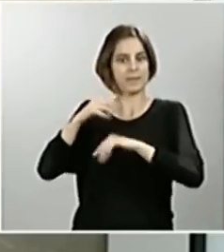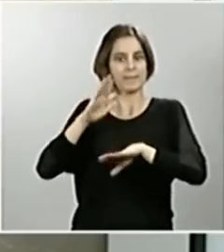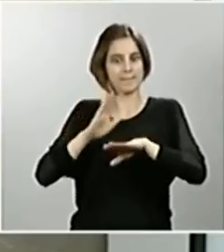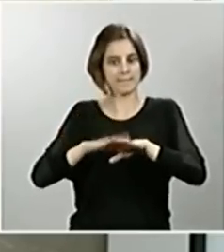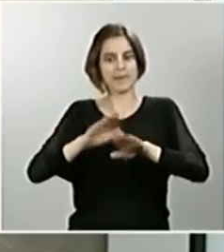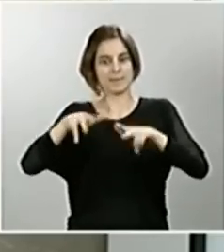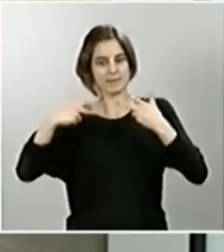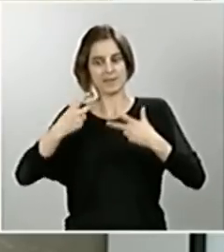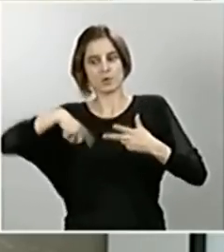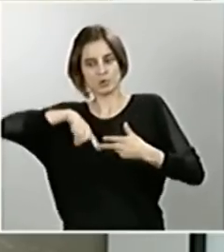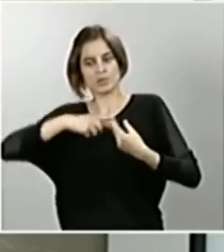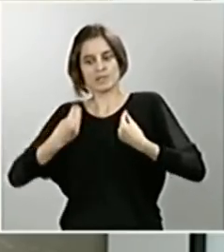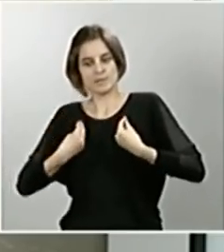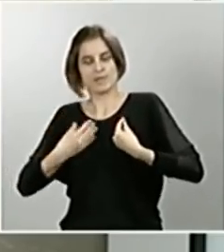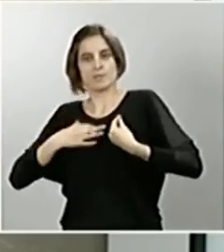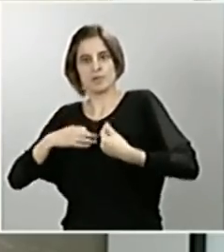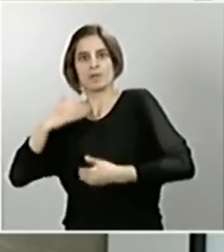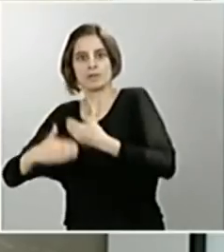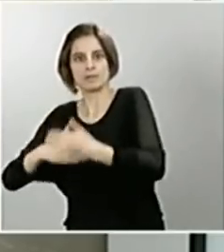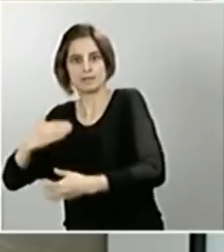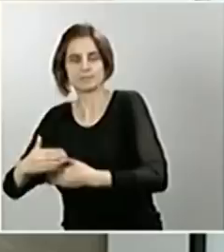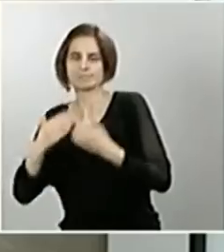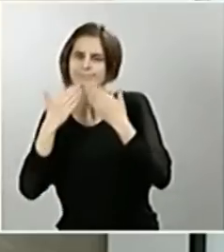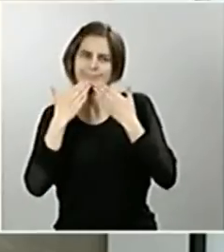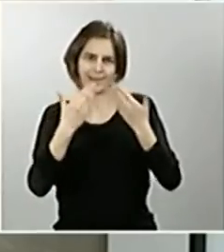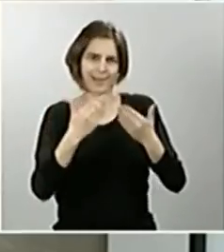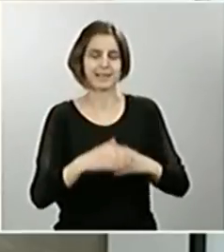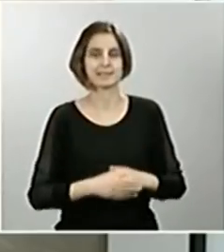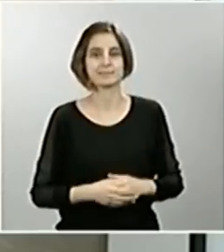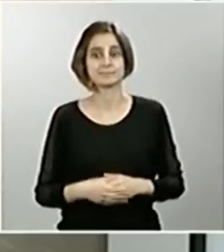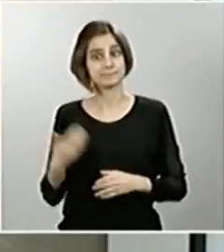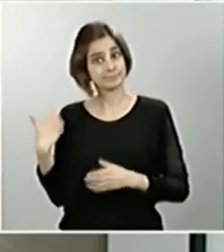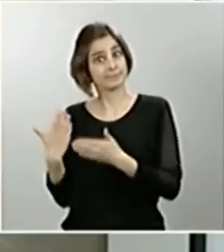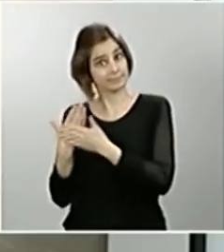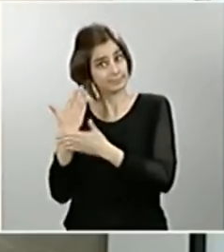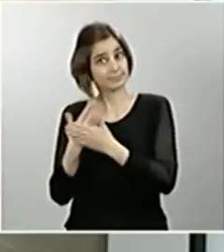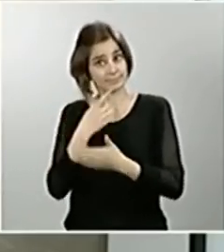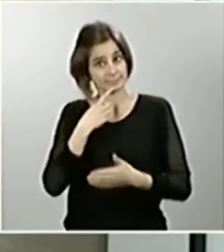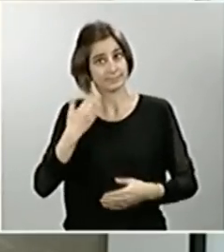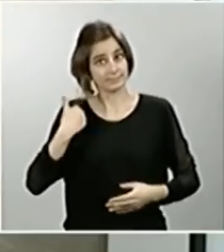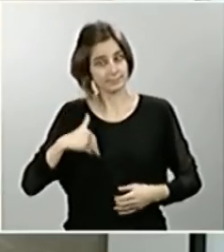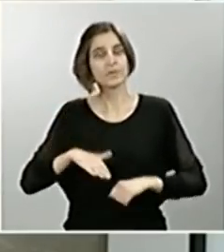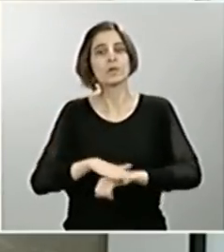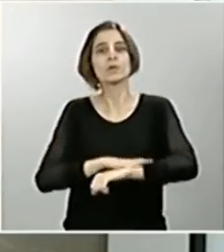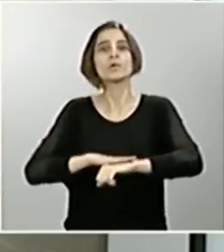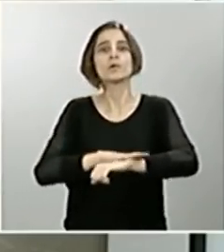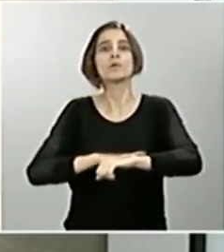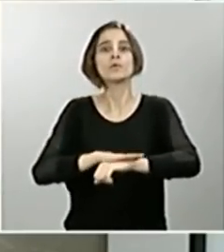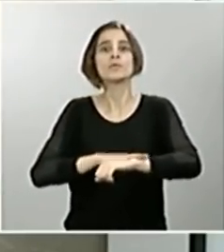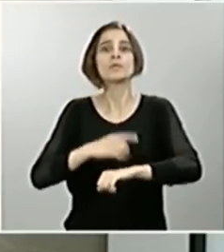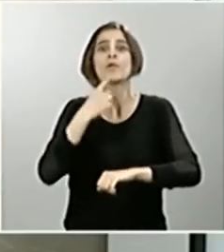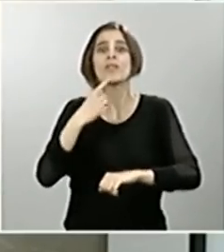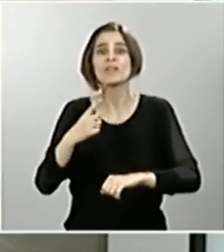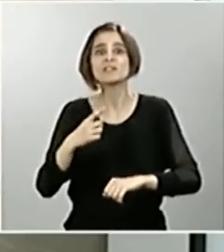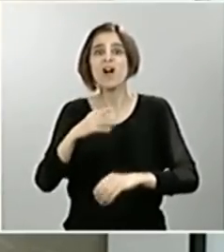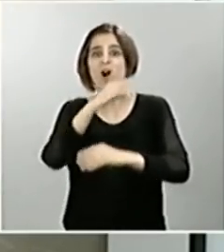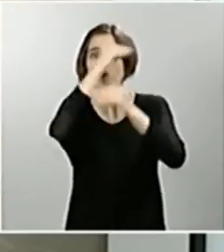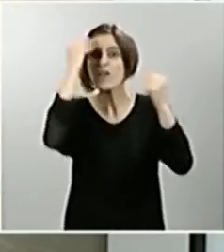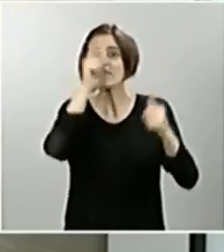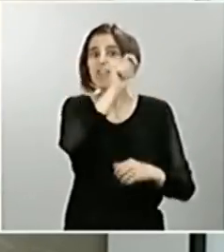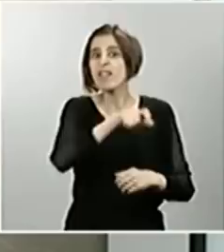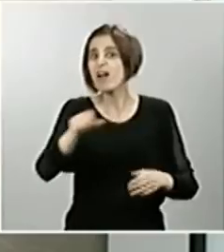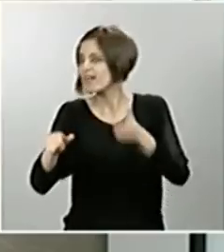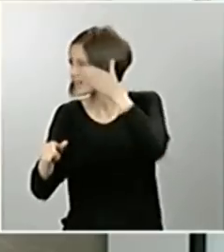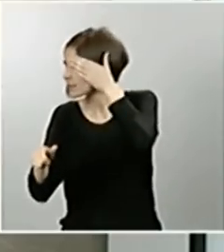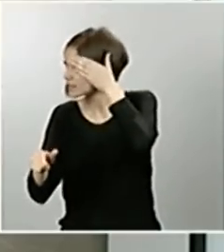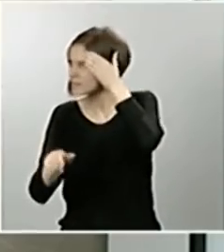goberno de España, como hemos dito nestes días, de maneira reiterada, non vai deixar a nadie atrás. Neste sentido, o Consello de Ministros